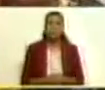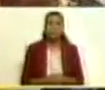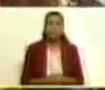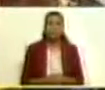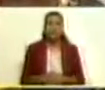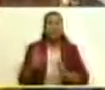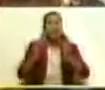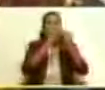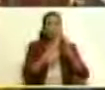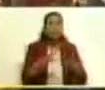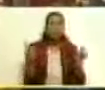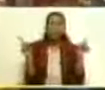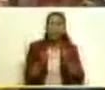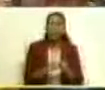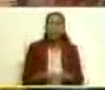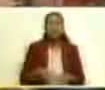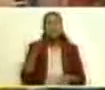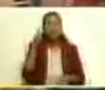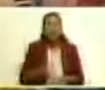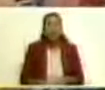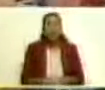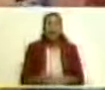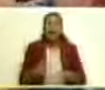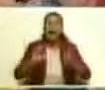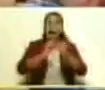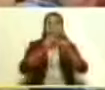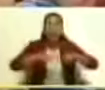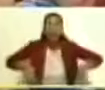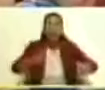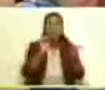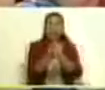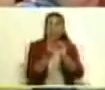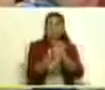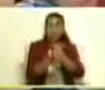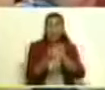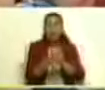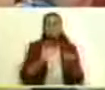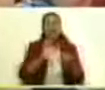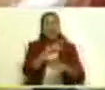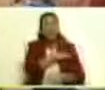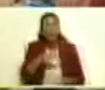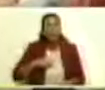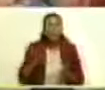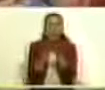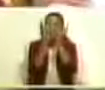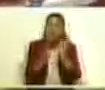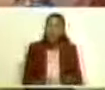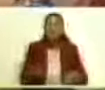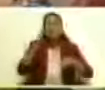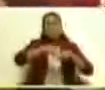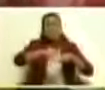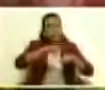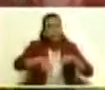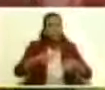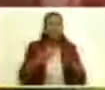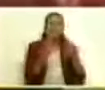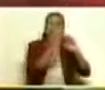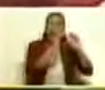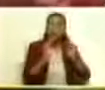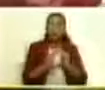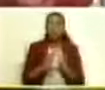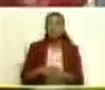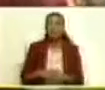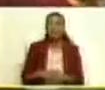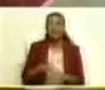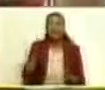la comunidad, que se hagan hasta canchas deportivas para nuestros estudiantes, nuestros niños de nuestra comunidad.